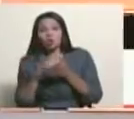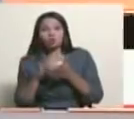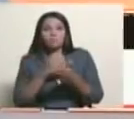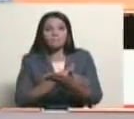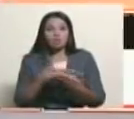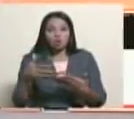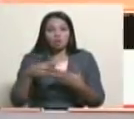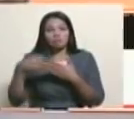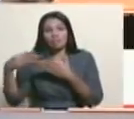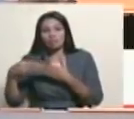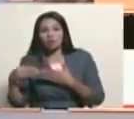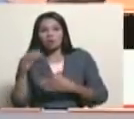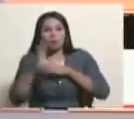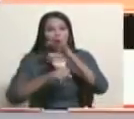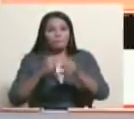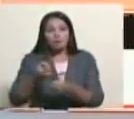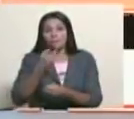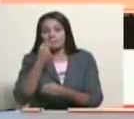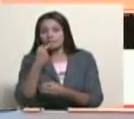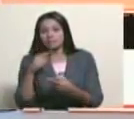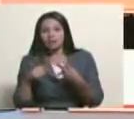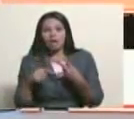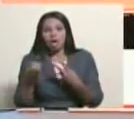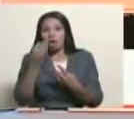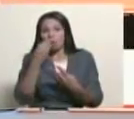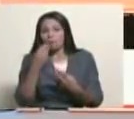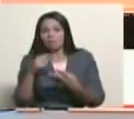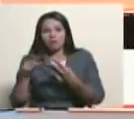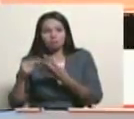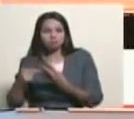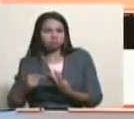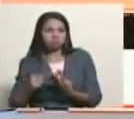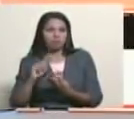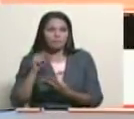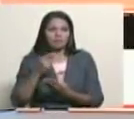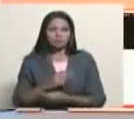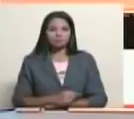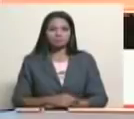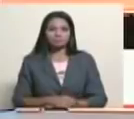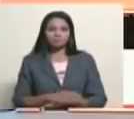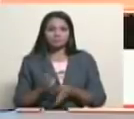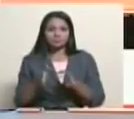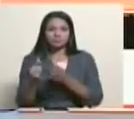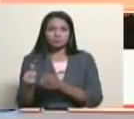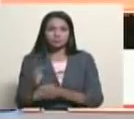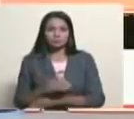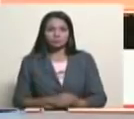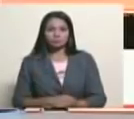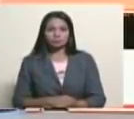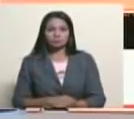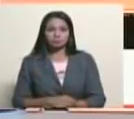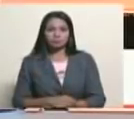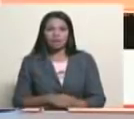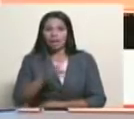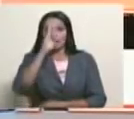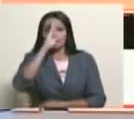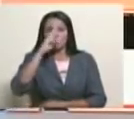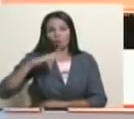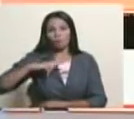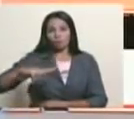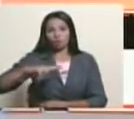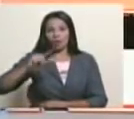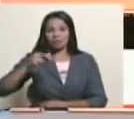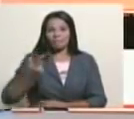comida, insumos y medicina. El caso del Novo Banco